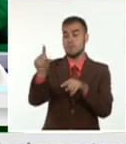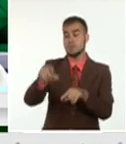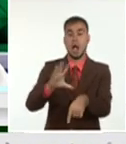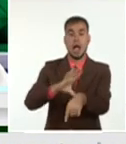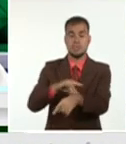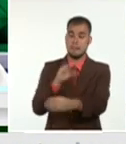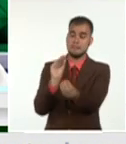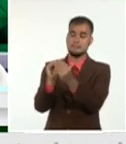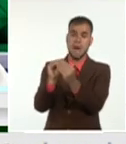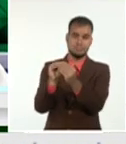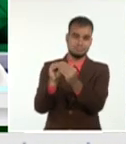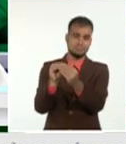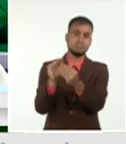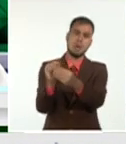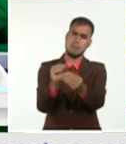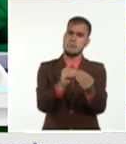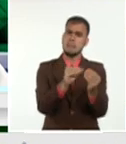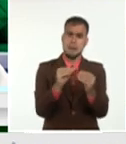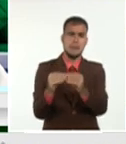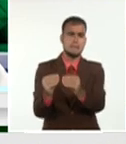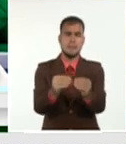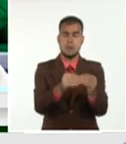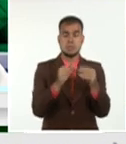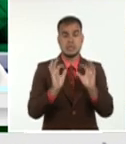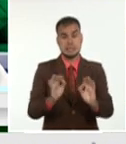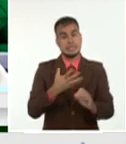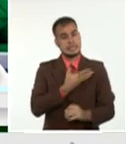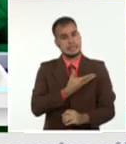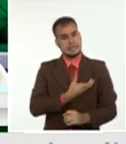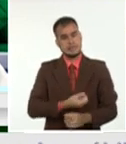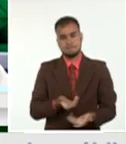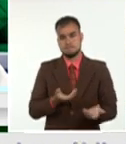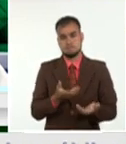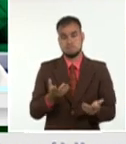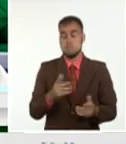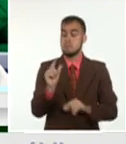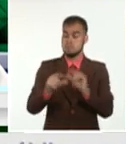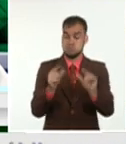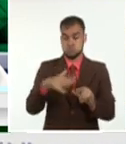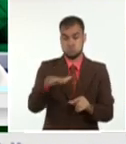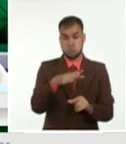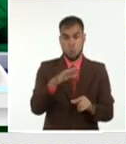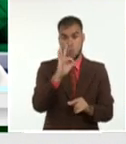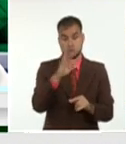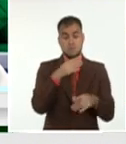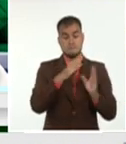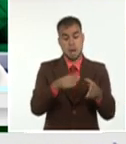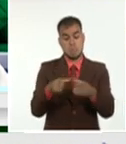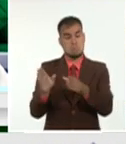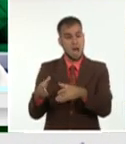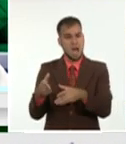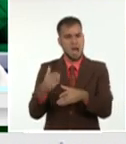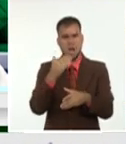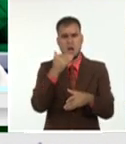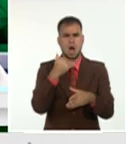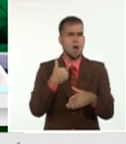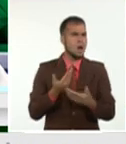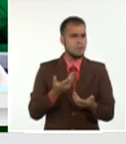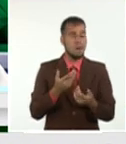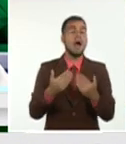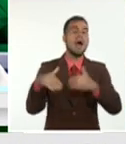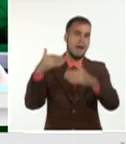como lamentablemente informamos al inicio, todos los fallecidos tenían el antecedente de ser contactos de casos